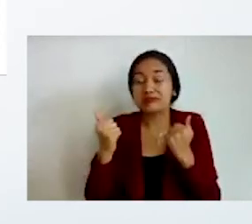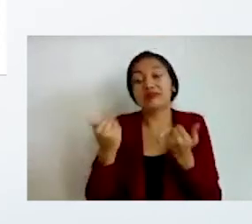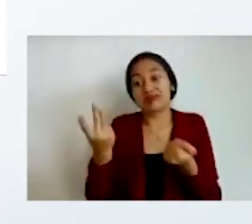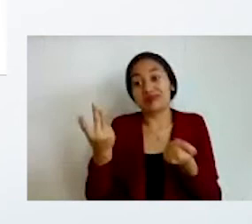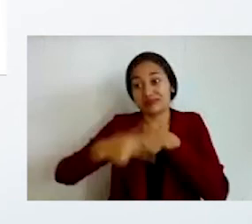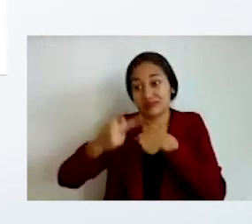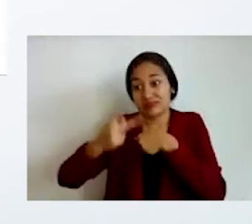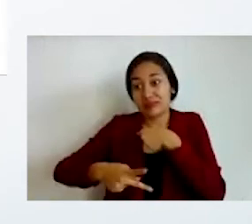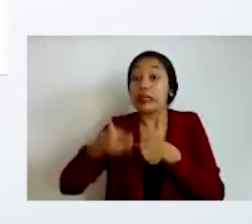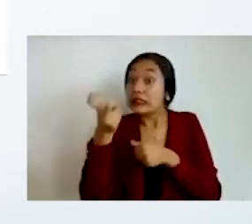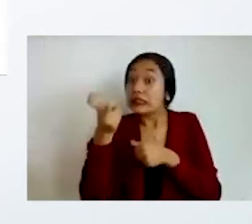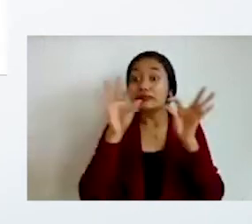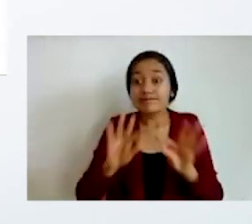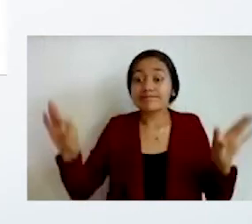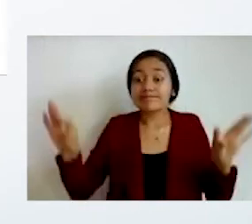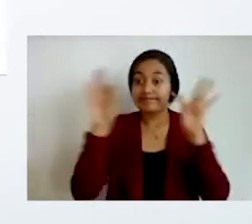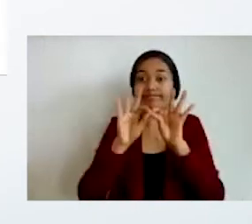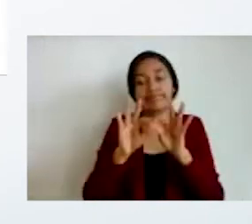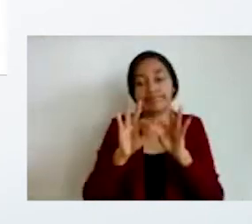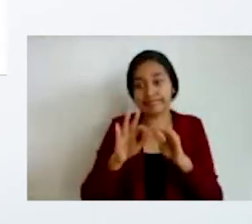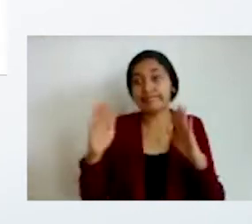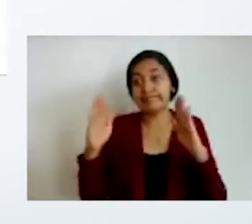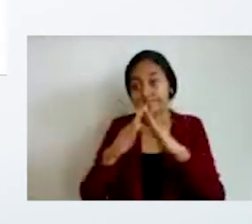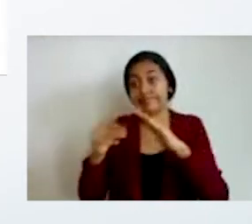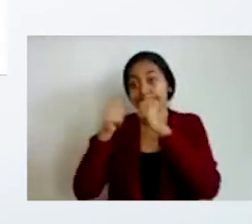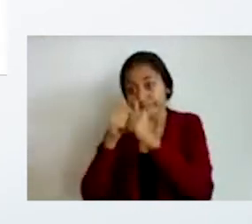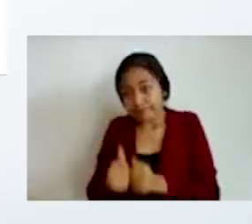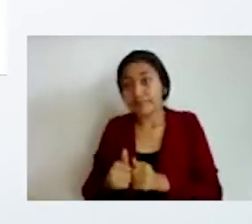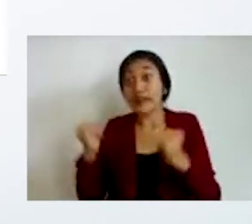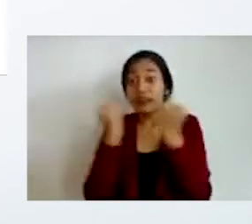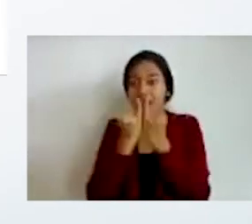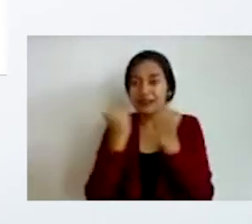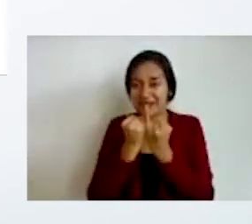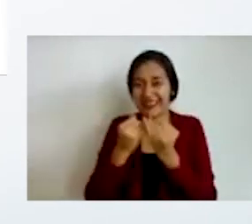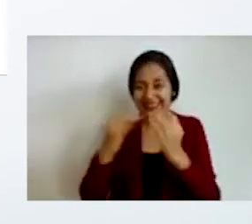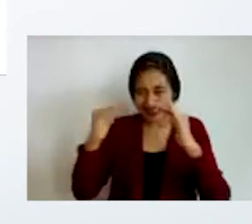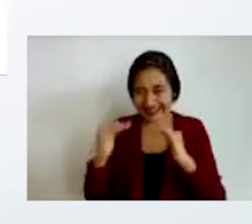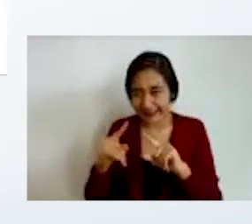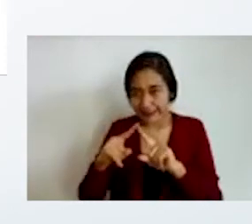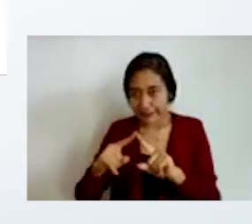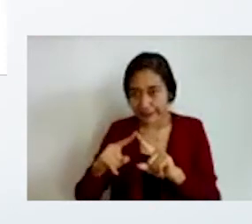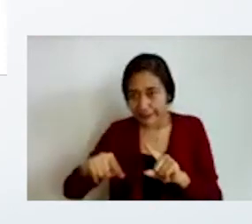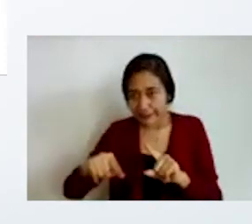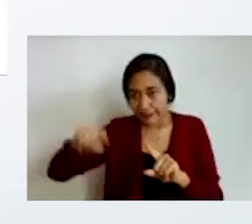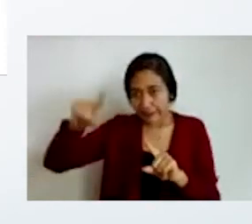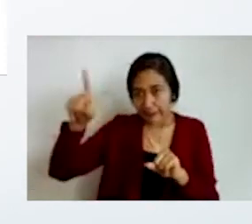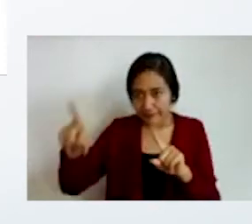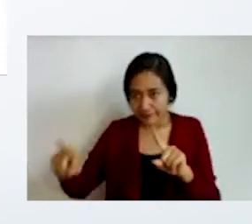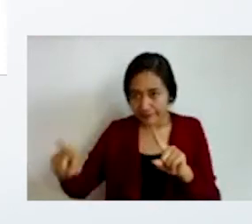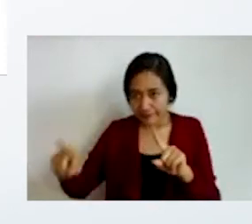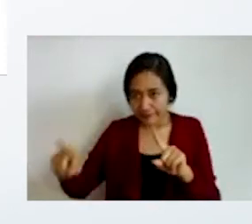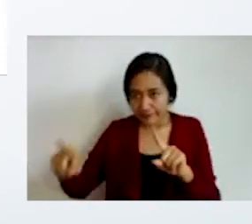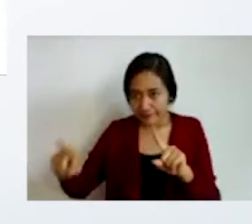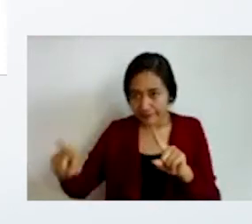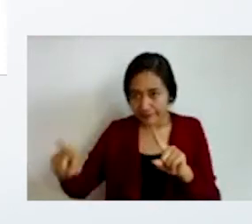derecho la posibilidad de entender que si se baja el tamaño de la curva, se iba a